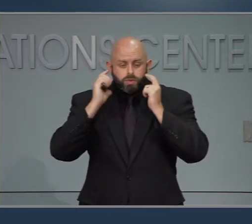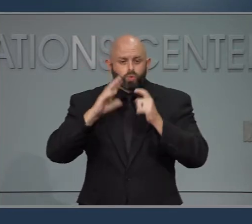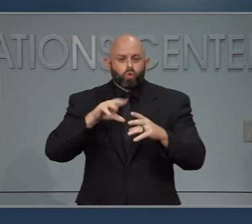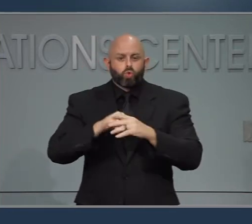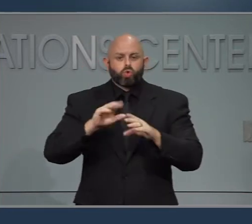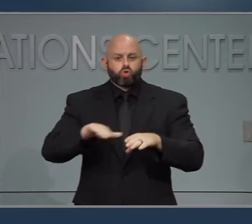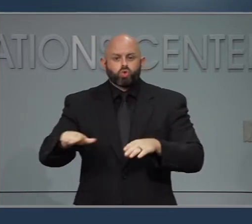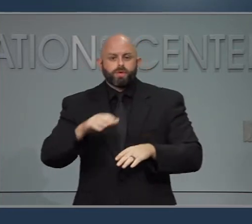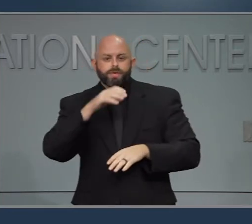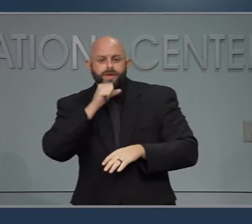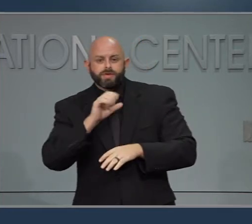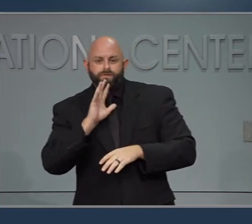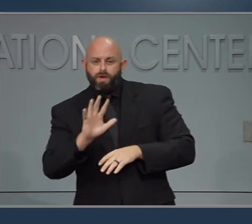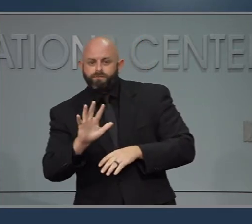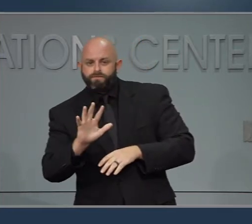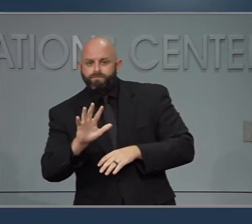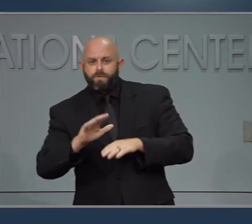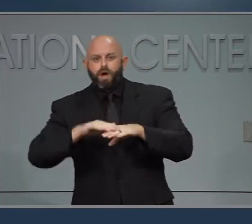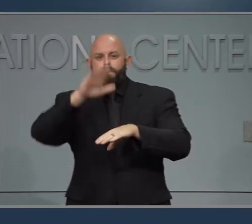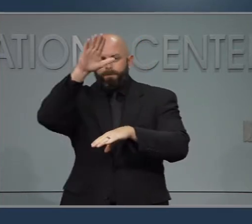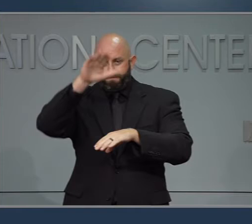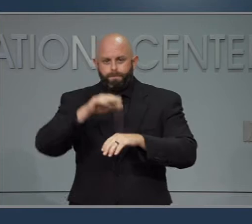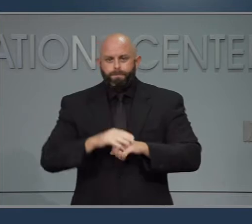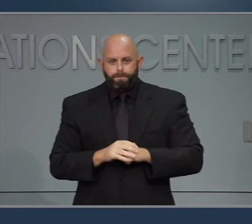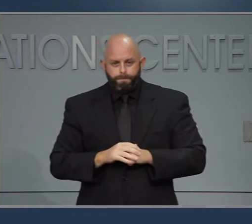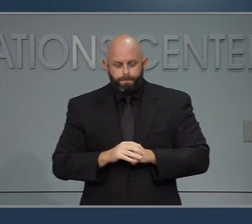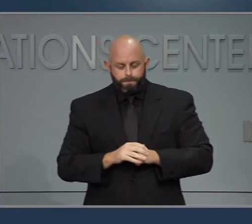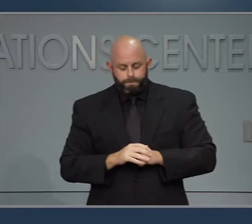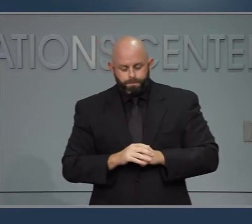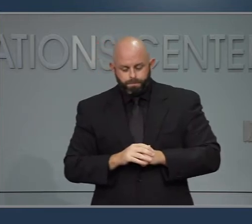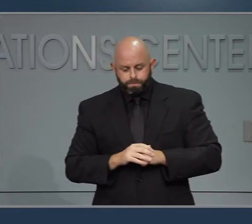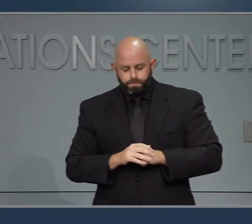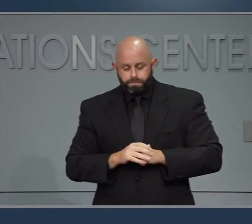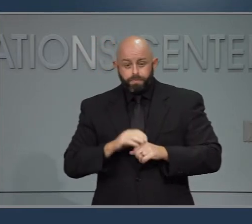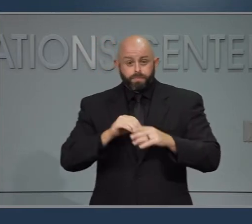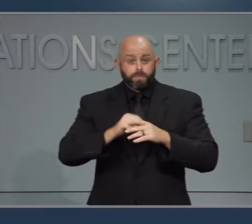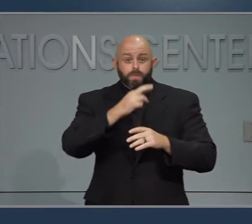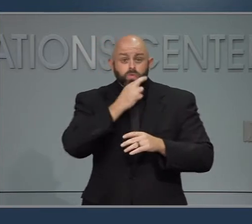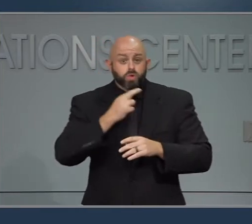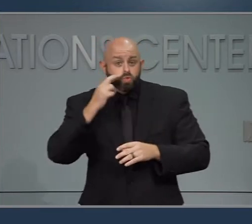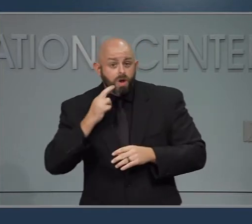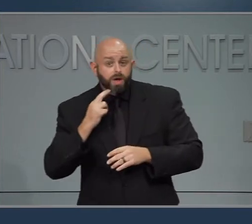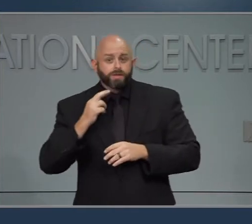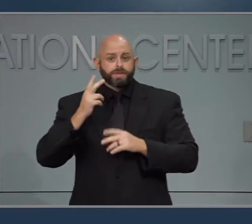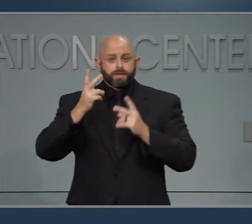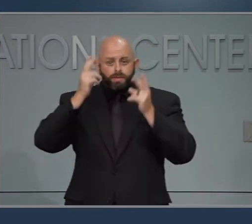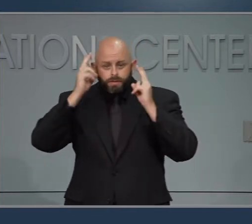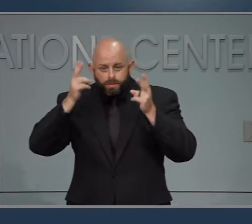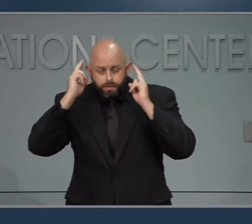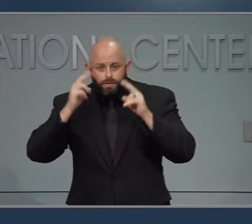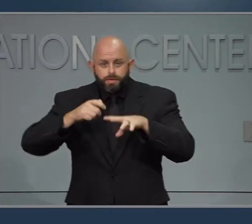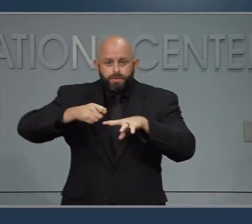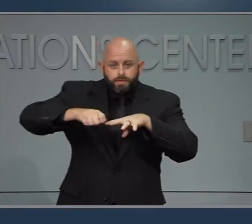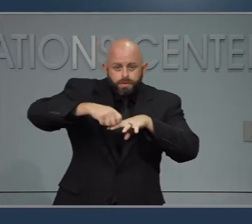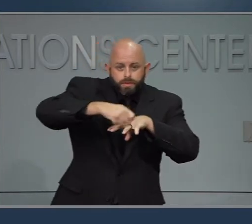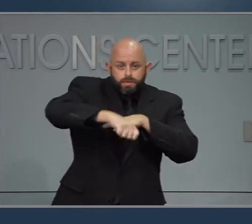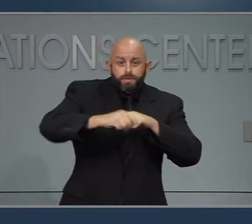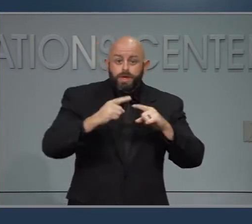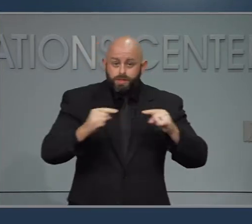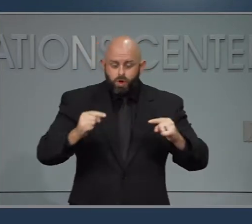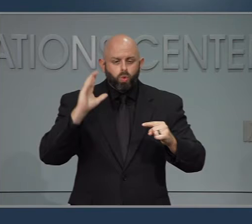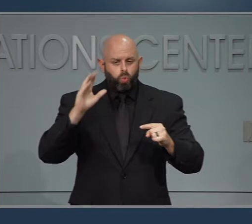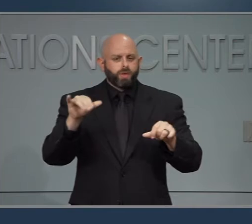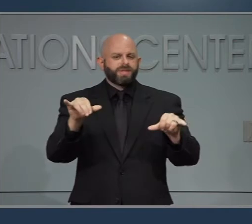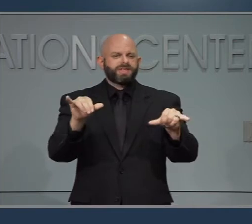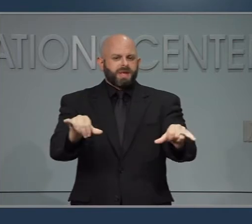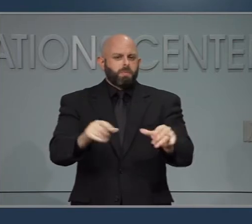los 5 años. Los límites de capacidades en restaurantes y negocios de cuidado personal como salones de belleza